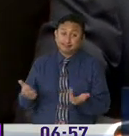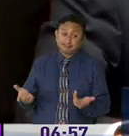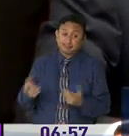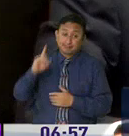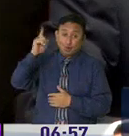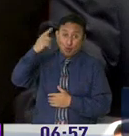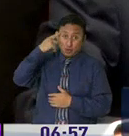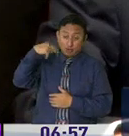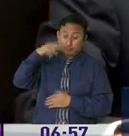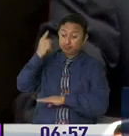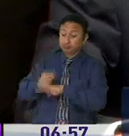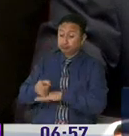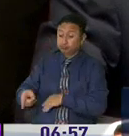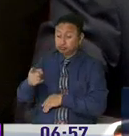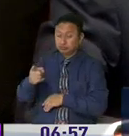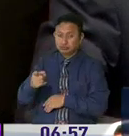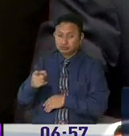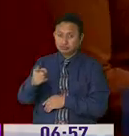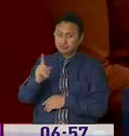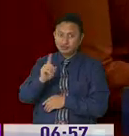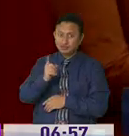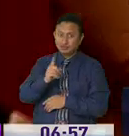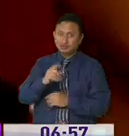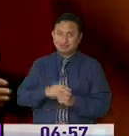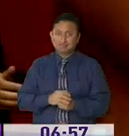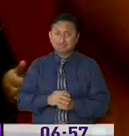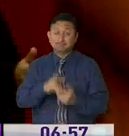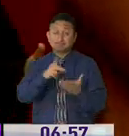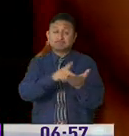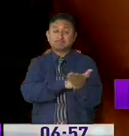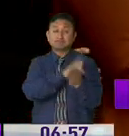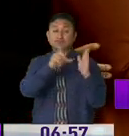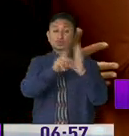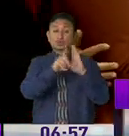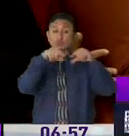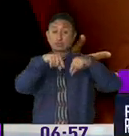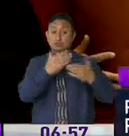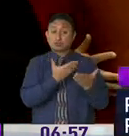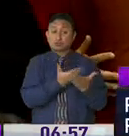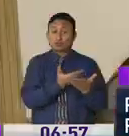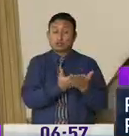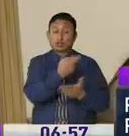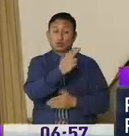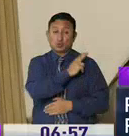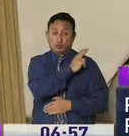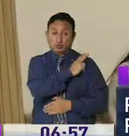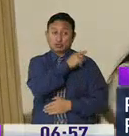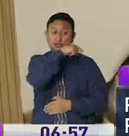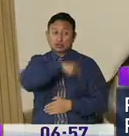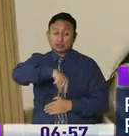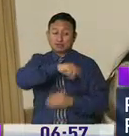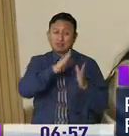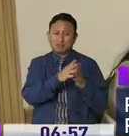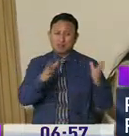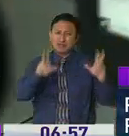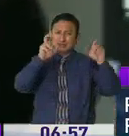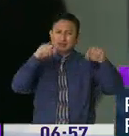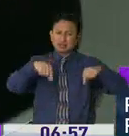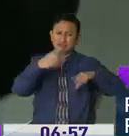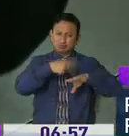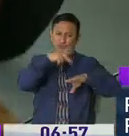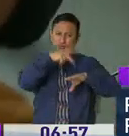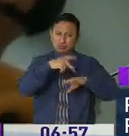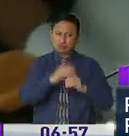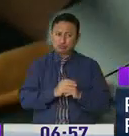hacerlo el Estado. El proyecto de ley también plantea a las universidades ampliar su oferta académica y para esto se